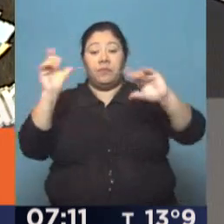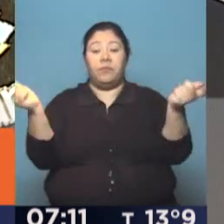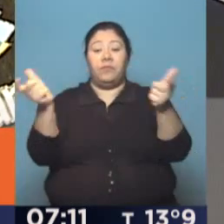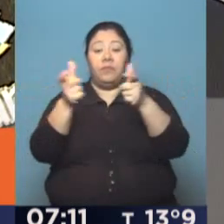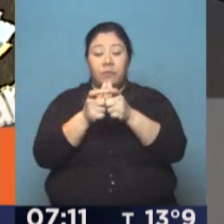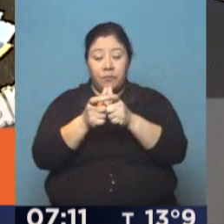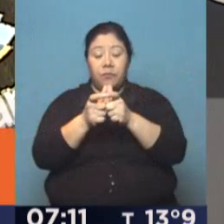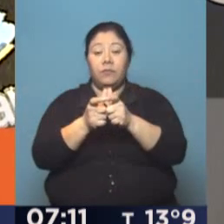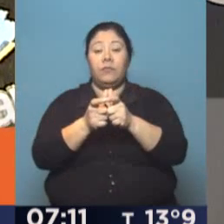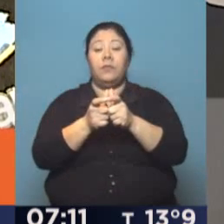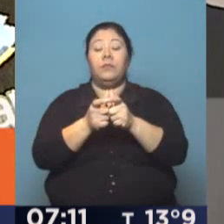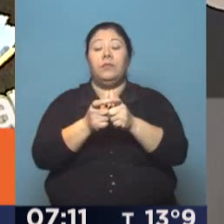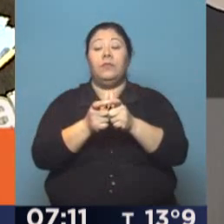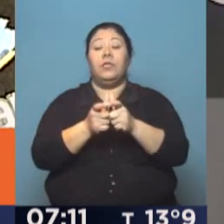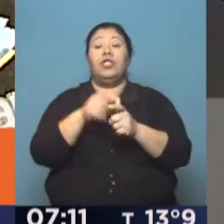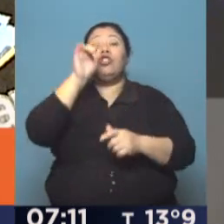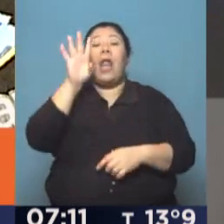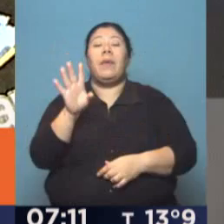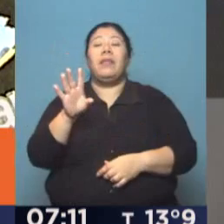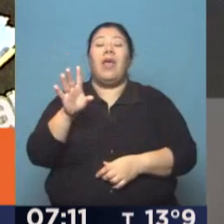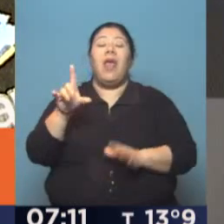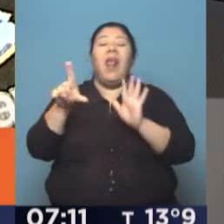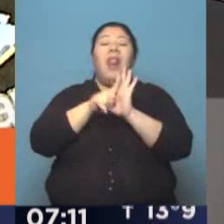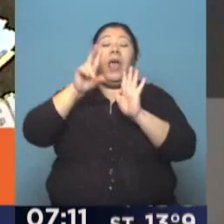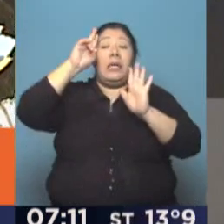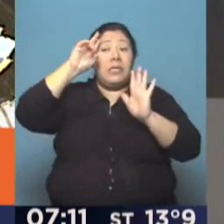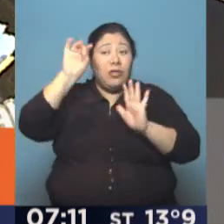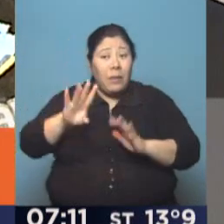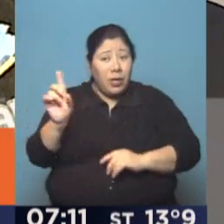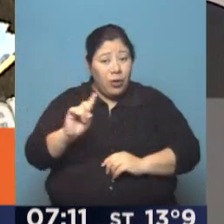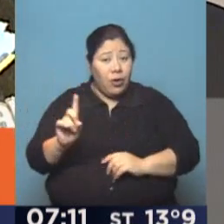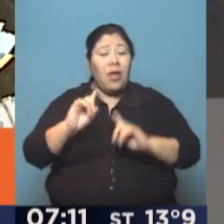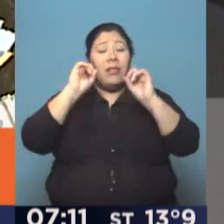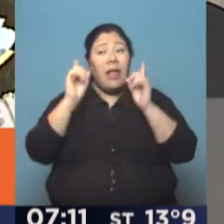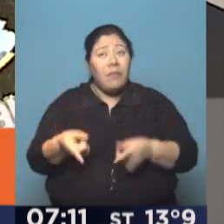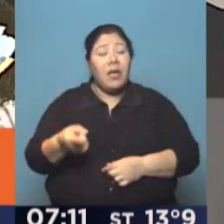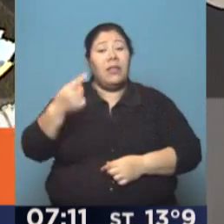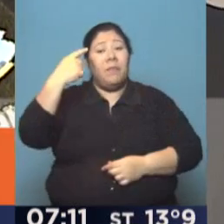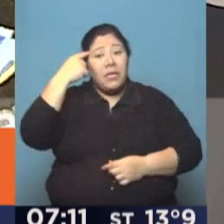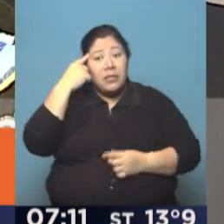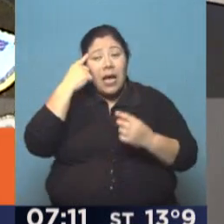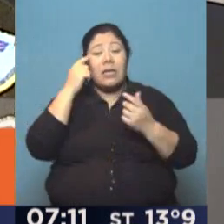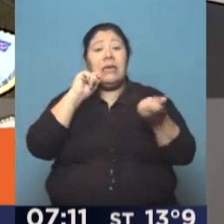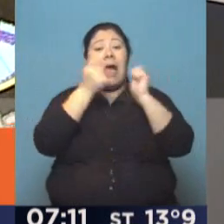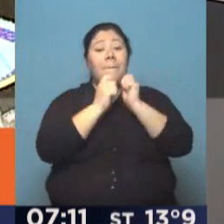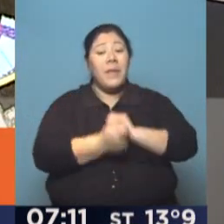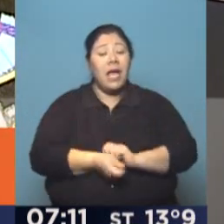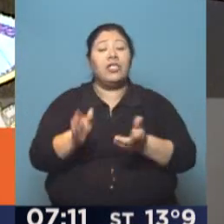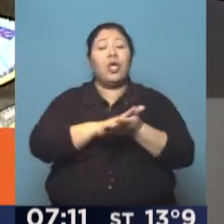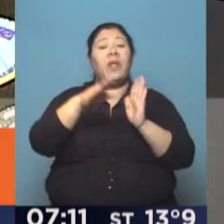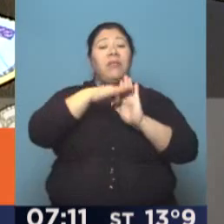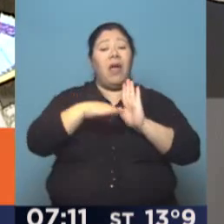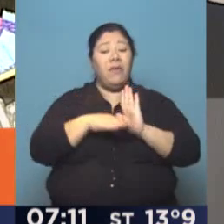un paso legal, sino sobre todo de poder rever profundamente el cuadro tarifario que había expresado el gobierno y entender de que